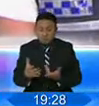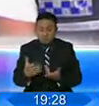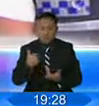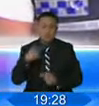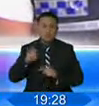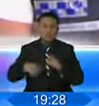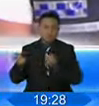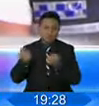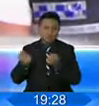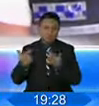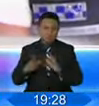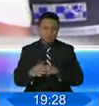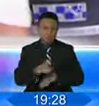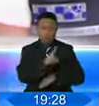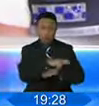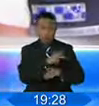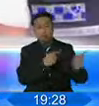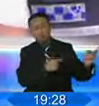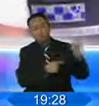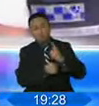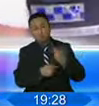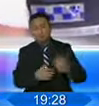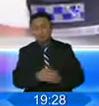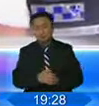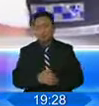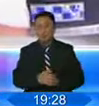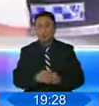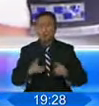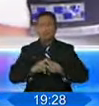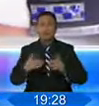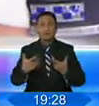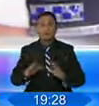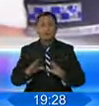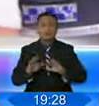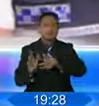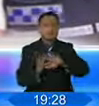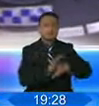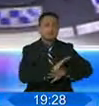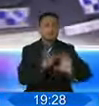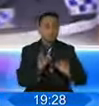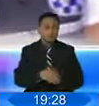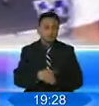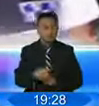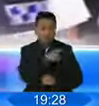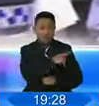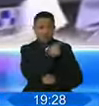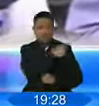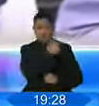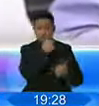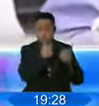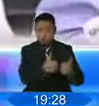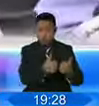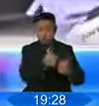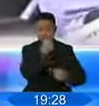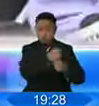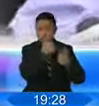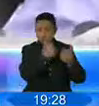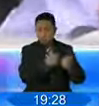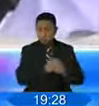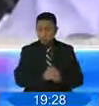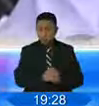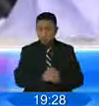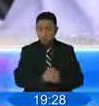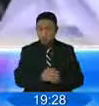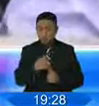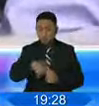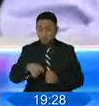control y necesita ayuda, debió haber llamado a su supervisor, pero eso es un tema menor. Aquí el señor ha actuado bien. Y en ningún